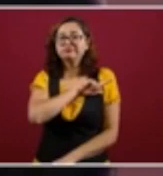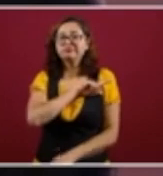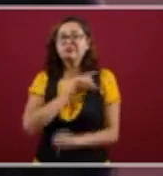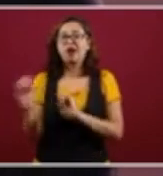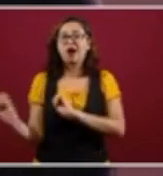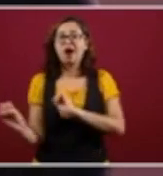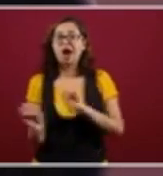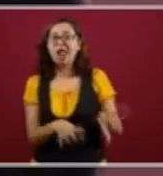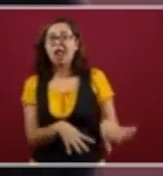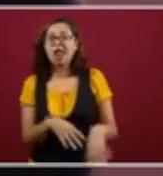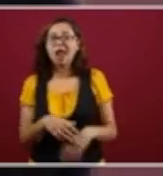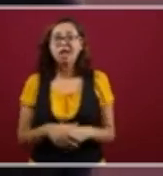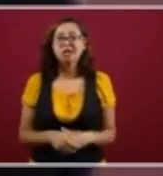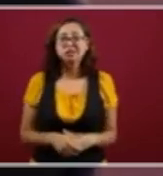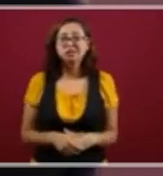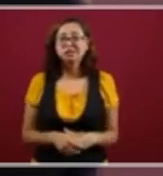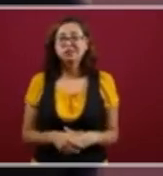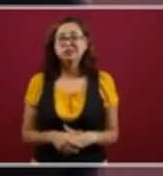abandonado,